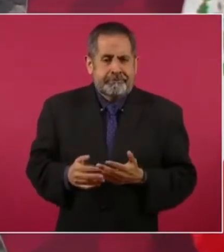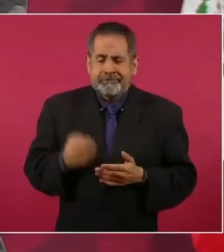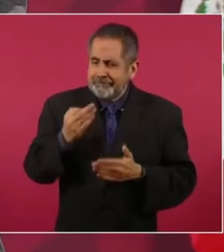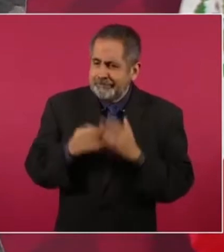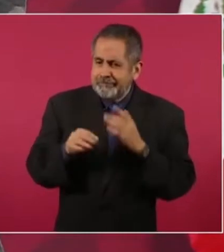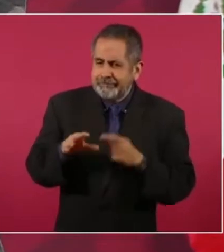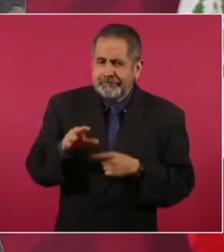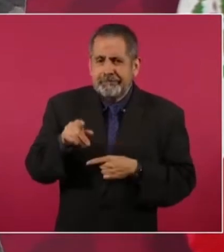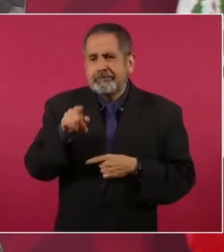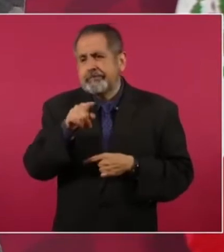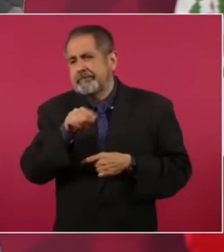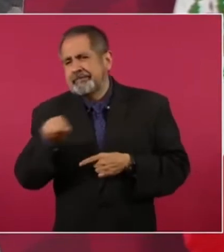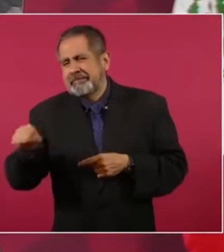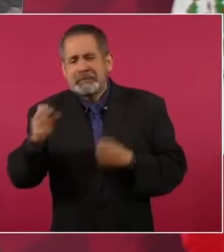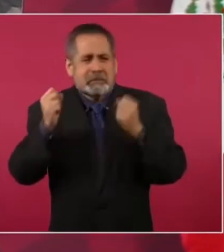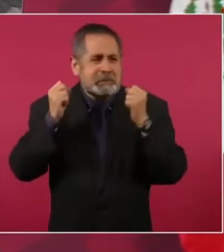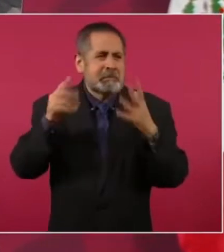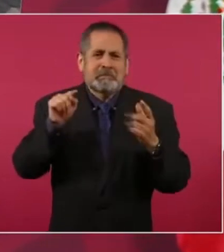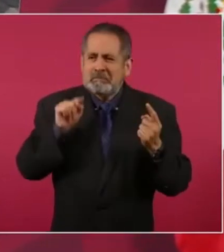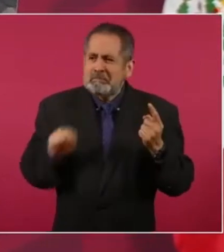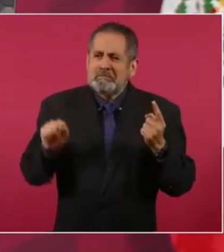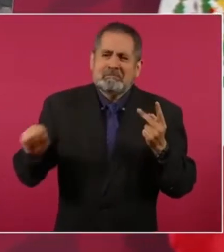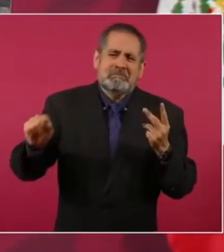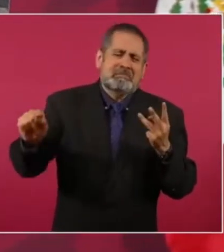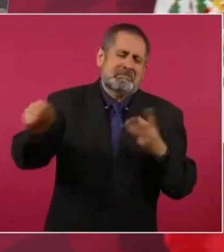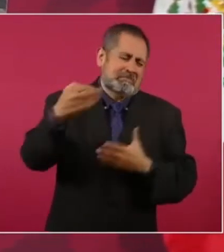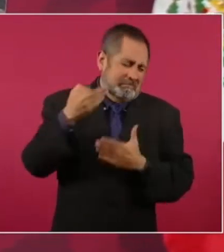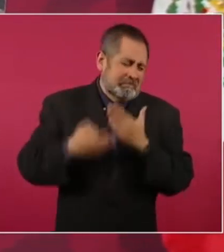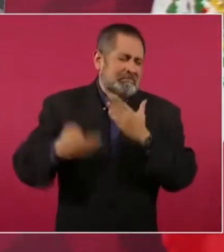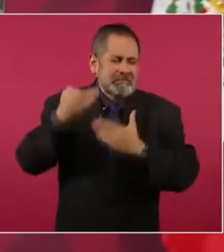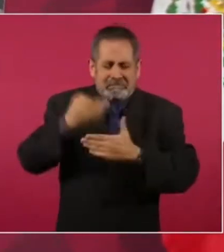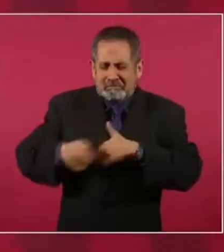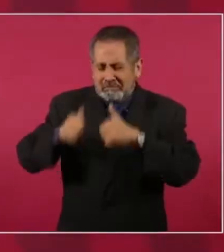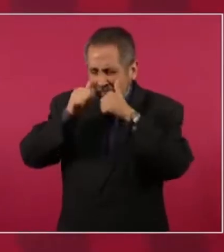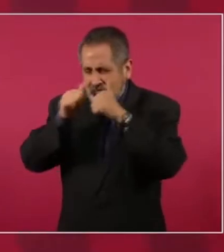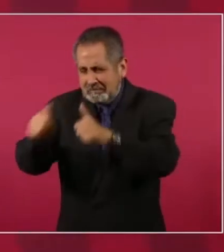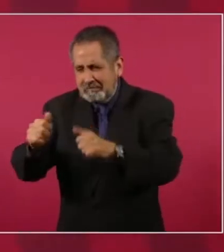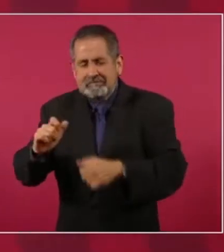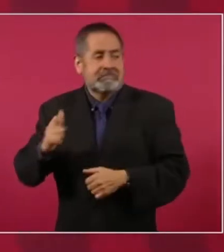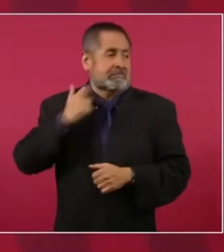encontramos damnificados por todos lados.